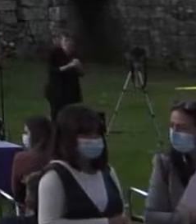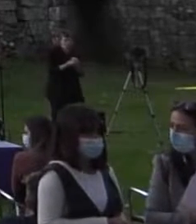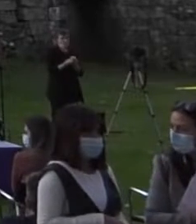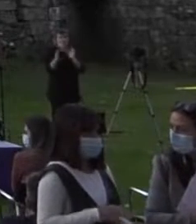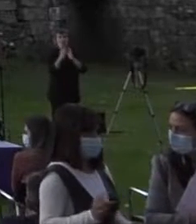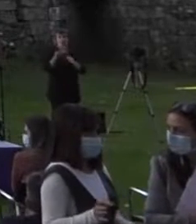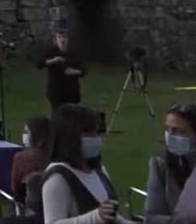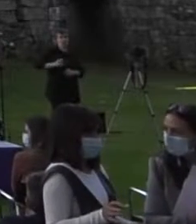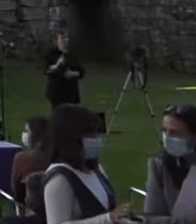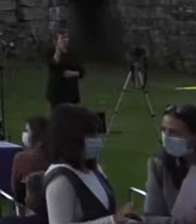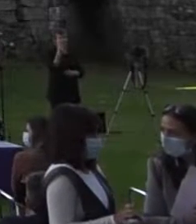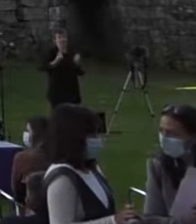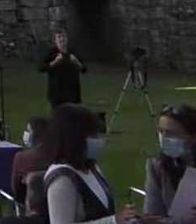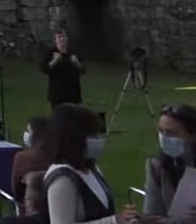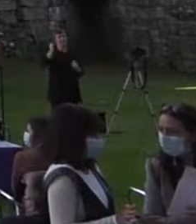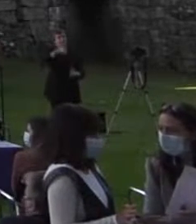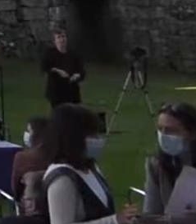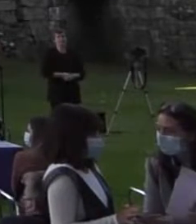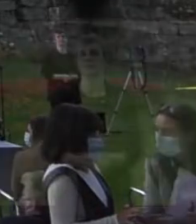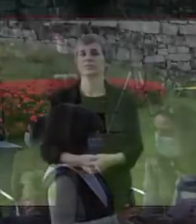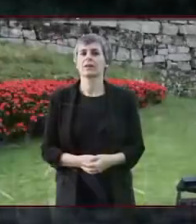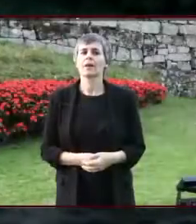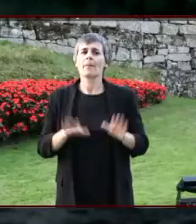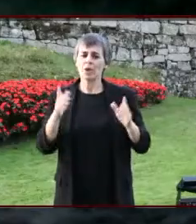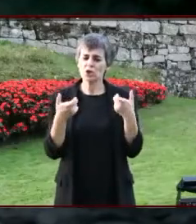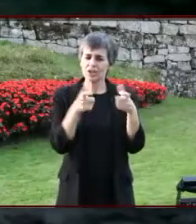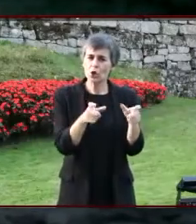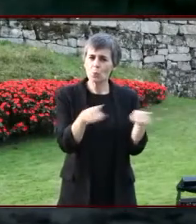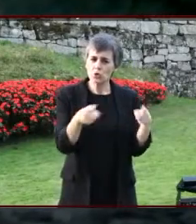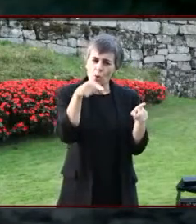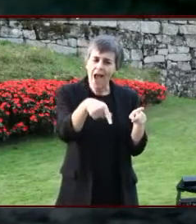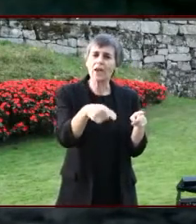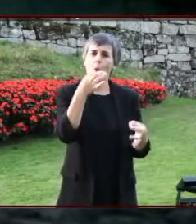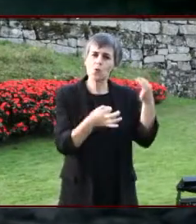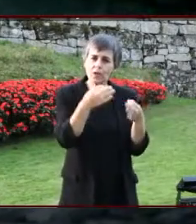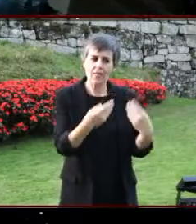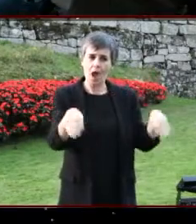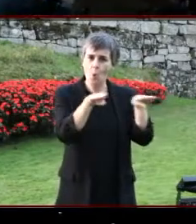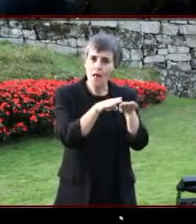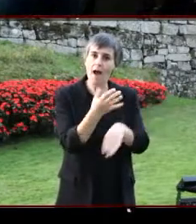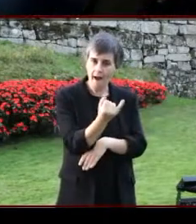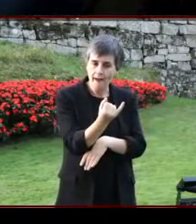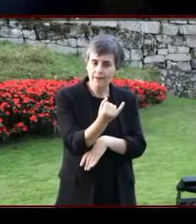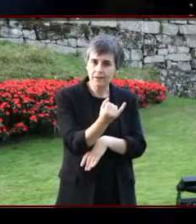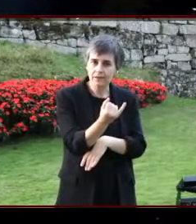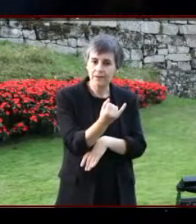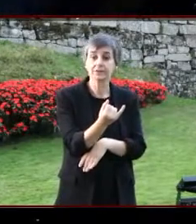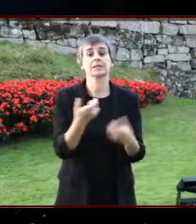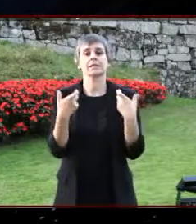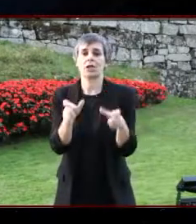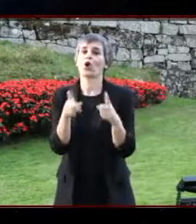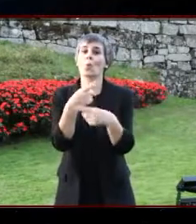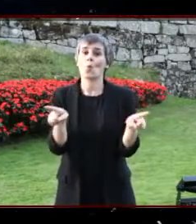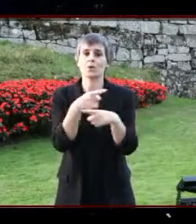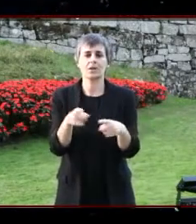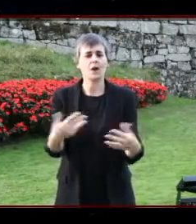vida. Pero, é o sector da música un sector xusto, igualitario? O sector musical